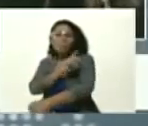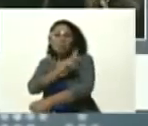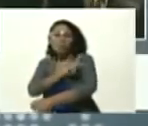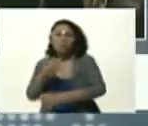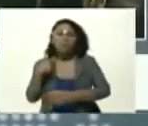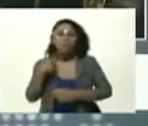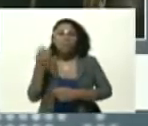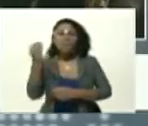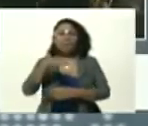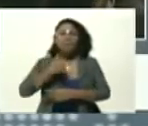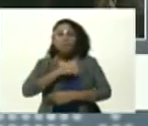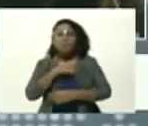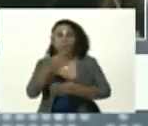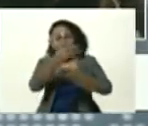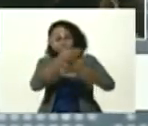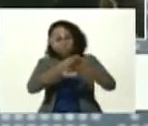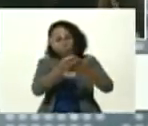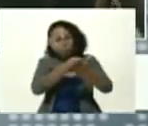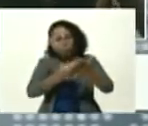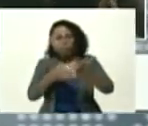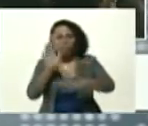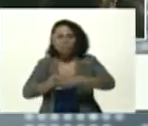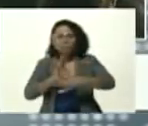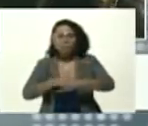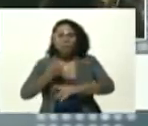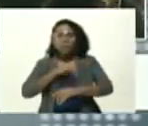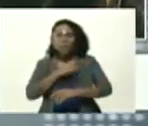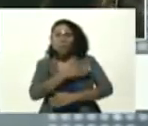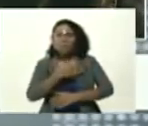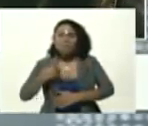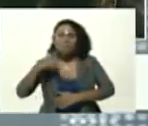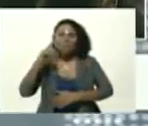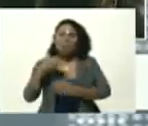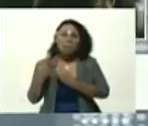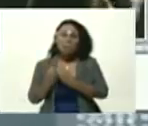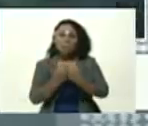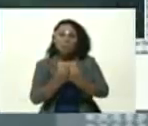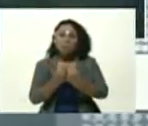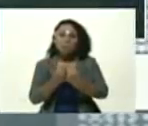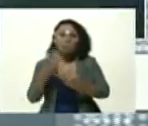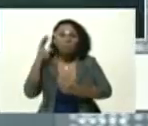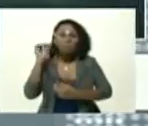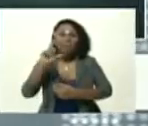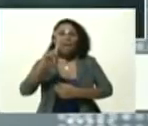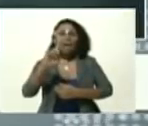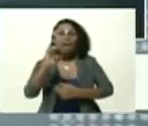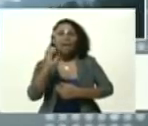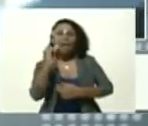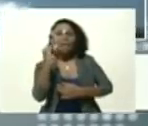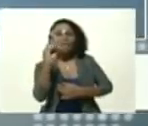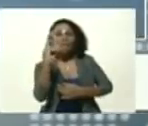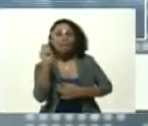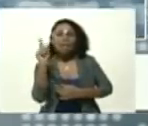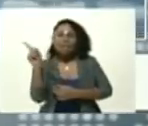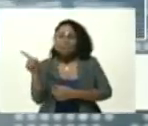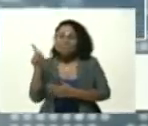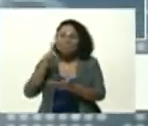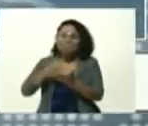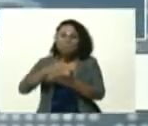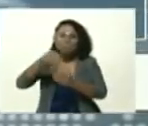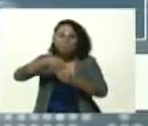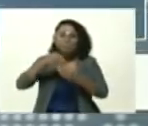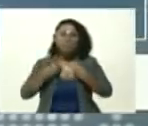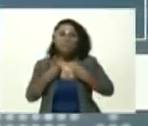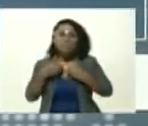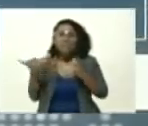más que nosotros describir lo que ha pasado, nosotros quisiéramos que también la compañera Leida Márquez, quien es habitante de aquí mismo,